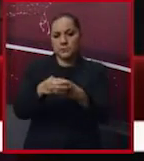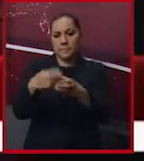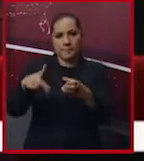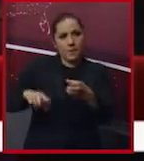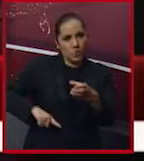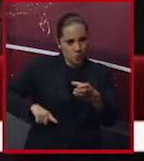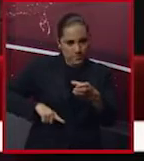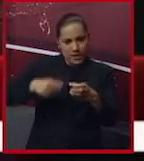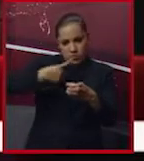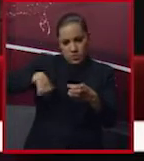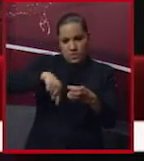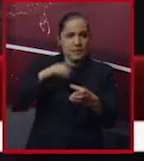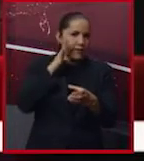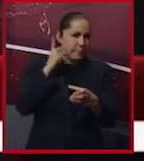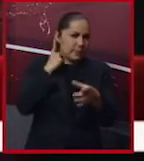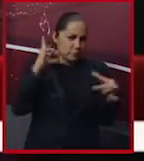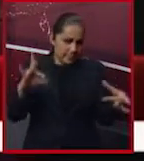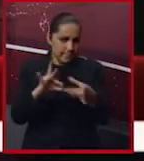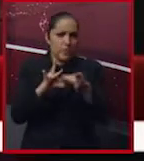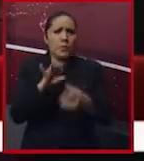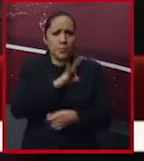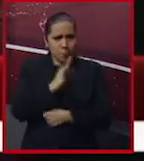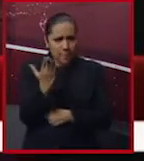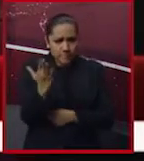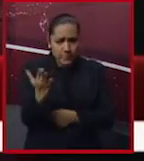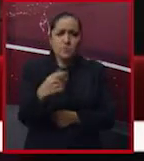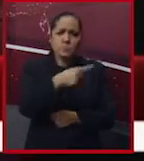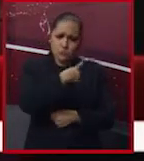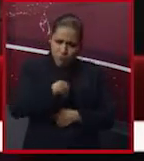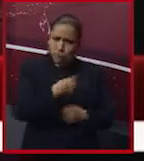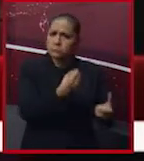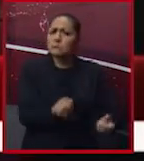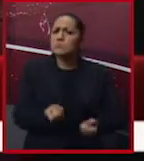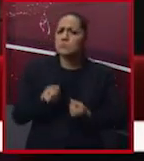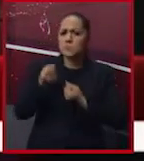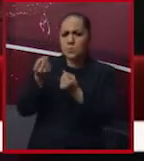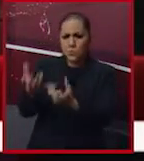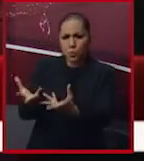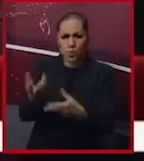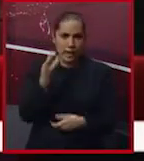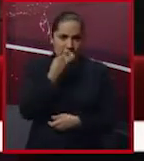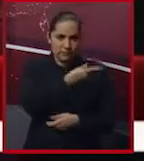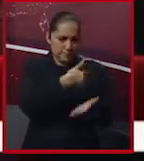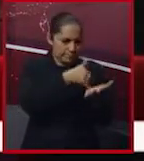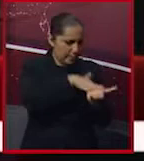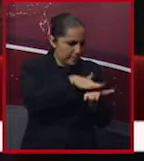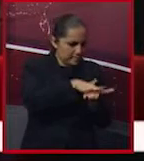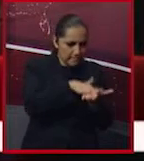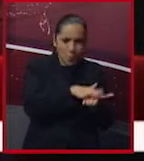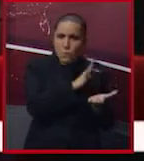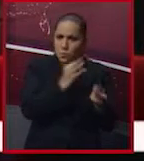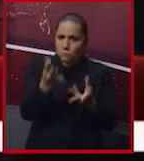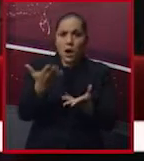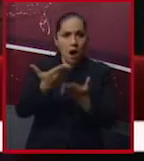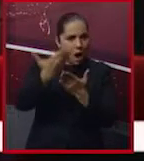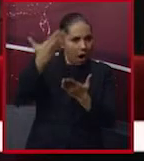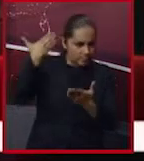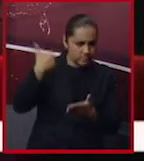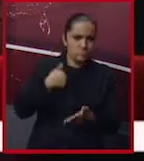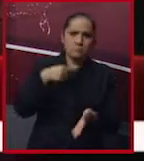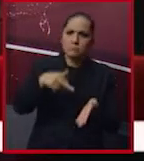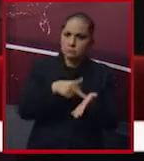que nosotros podamos entregarles, donarles estas ediciones. Quiero decirle que ya lo hemos hecho con